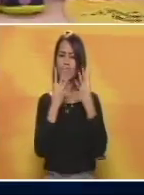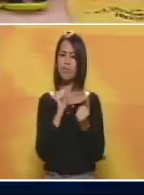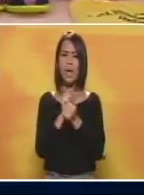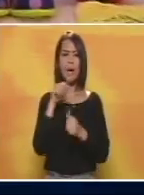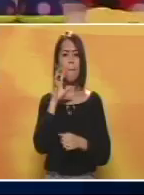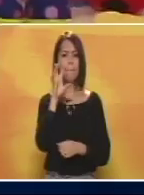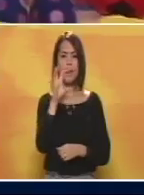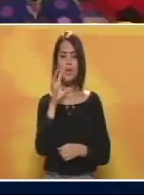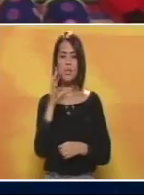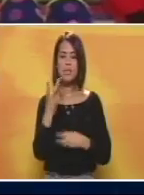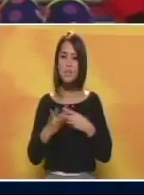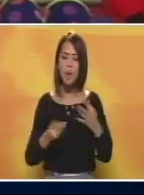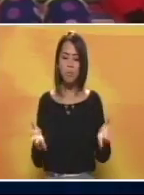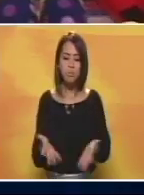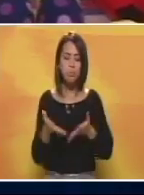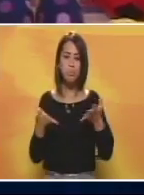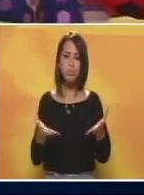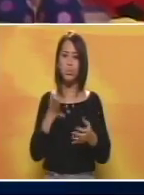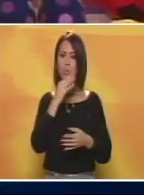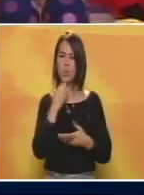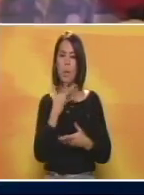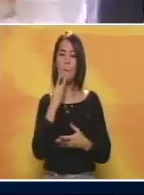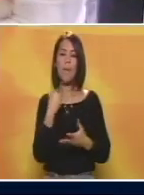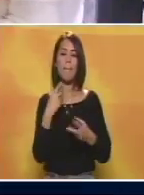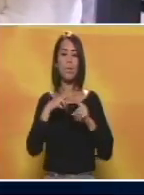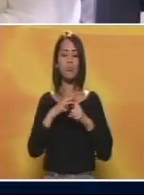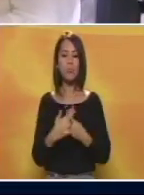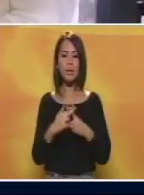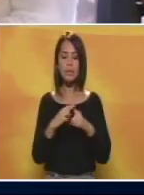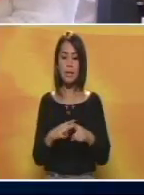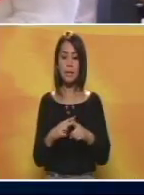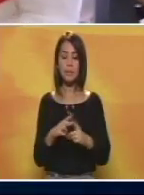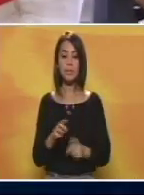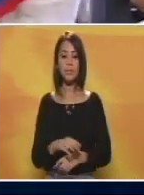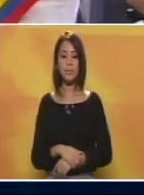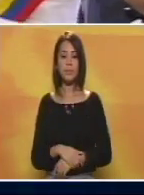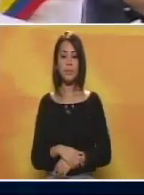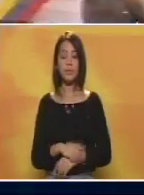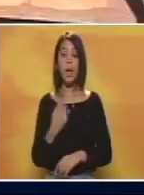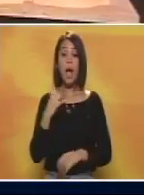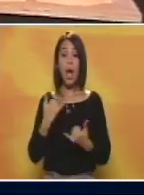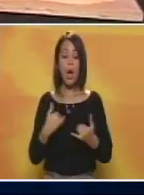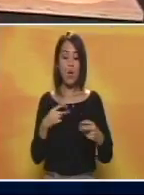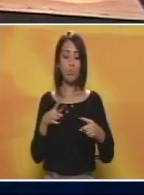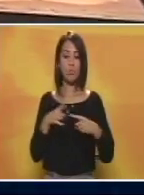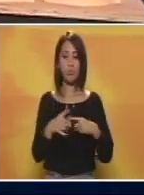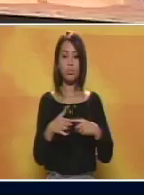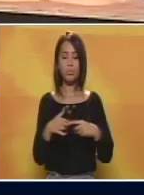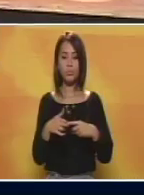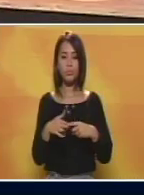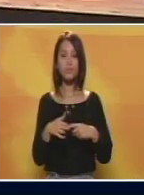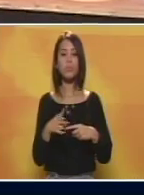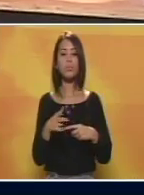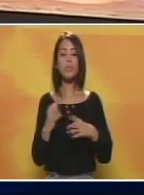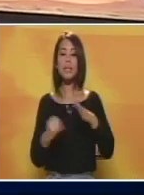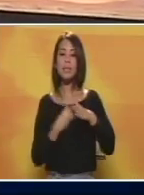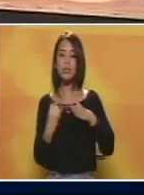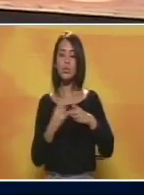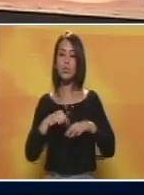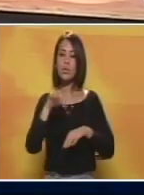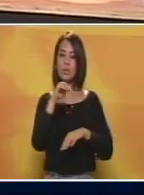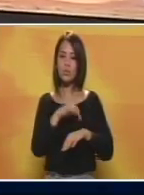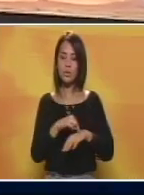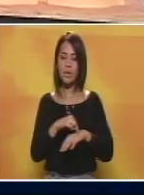del país que no esté cultivado, donde no haya talleres. De hecho, estuvimos inaugurando en el Instituto Nacional de, en